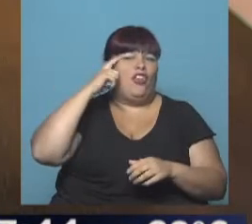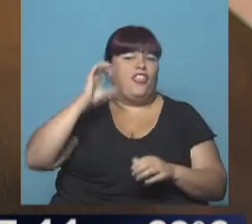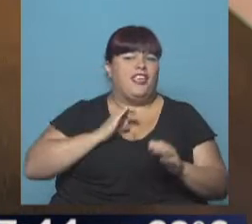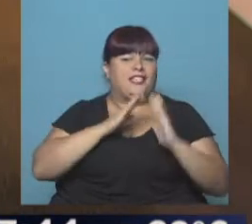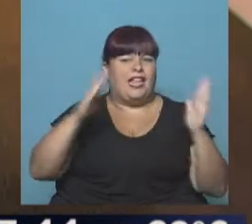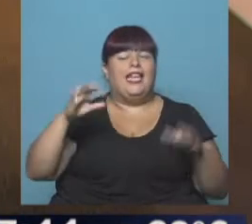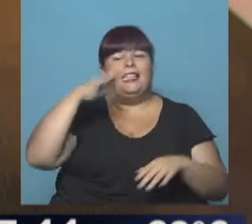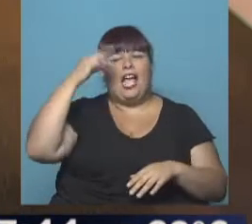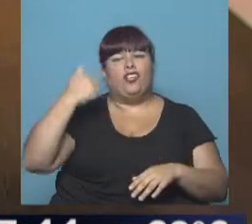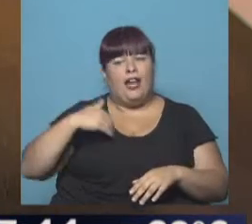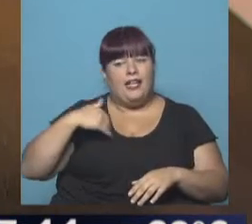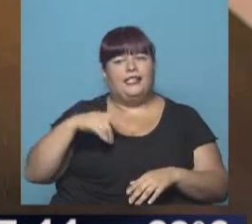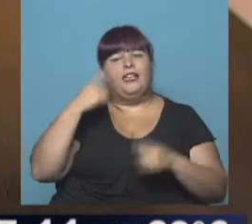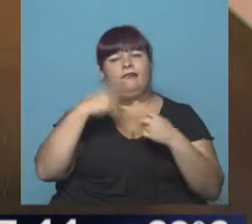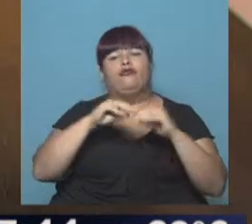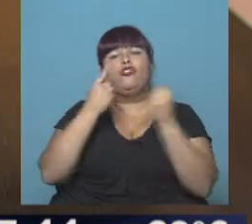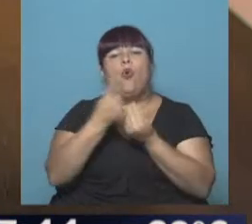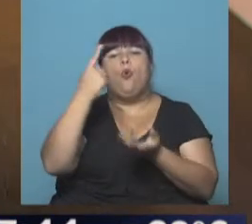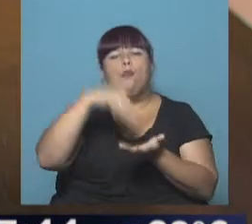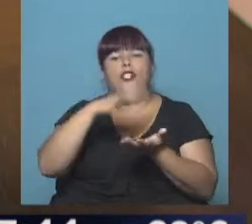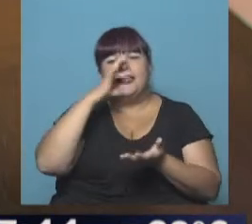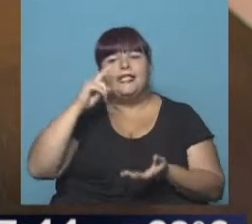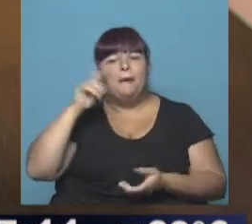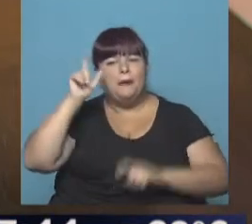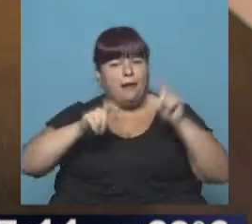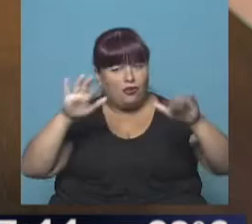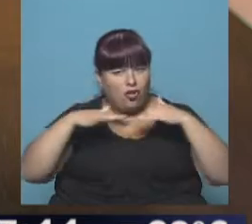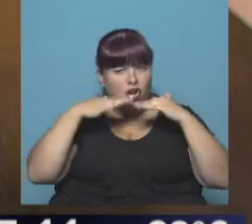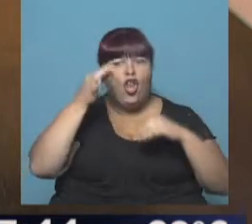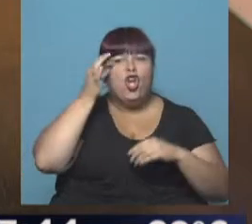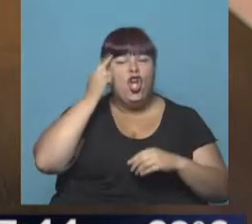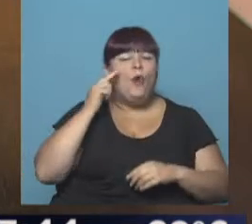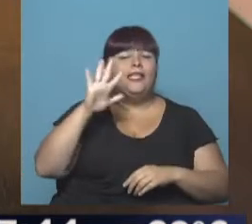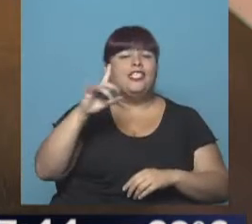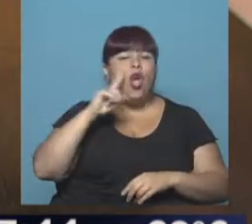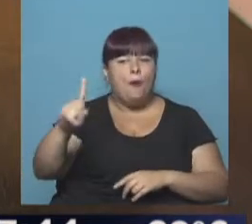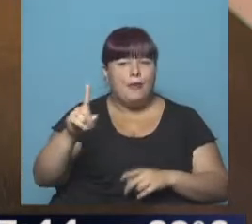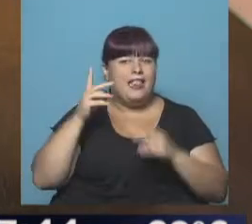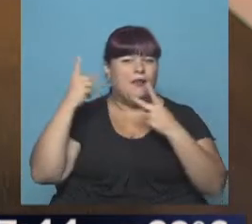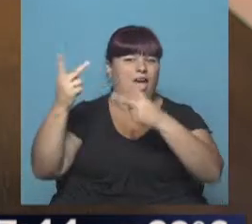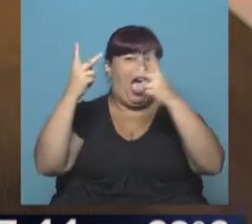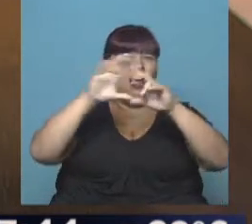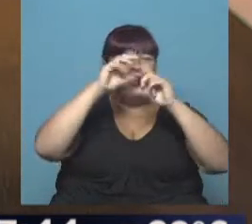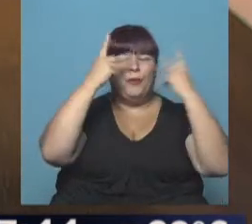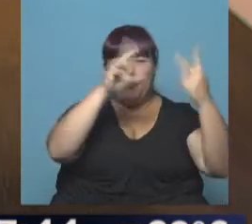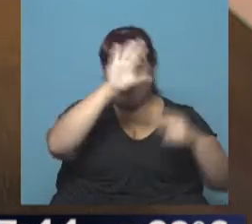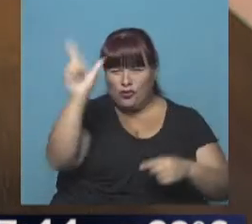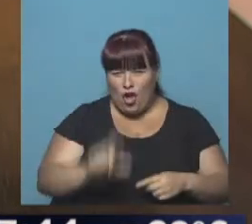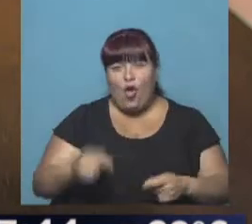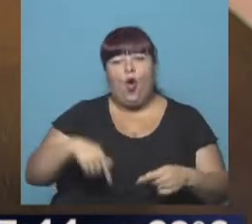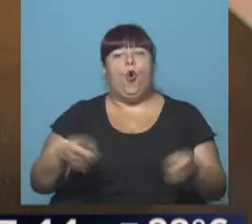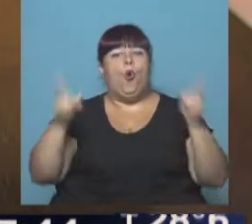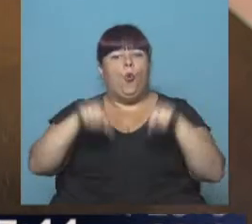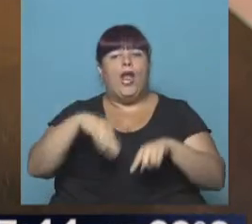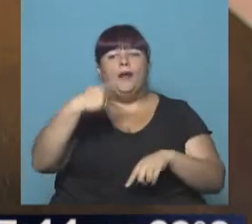en el teatro de argentina avalada por números un millón 700 mil espectadores 95 mil kilómetros recorridos en giras reestrena